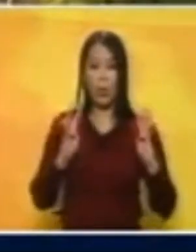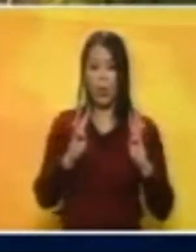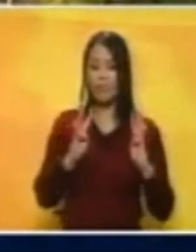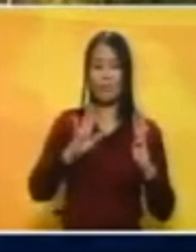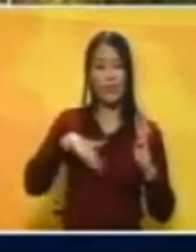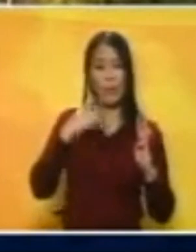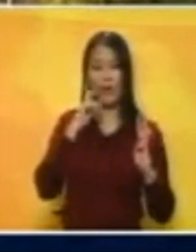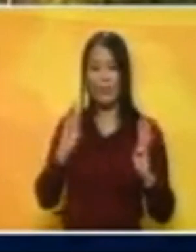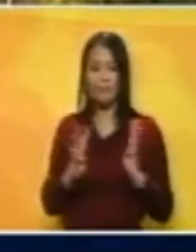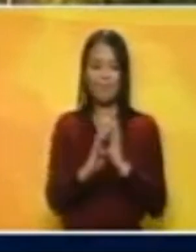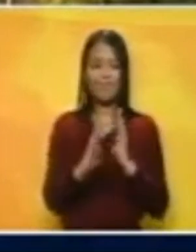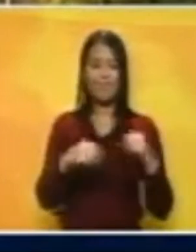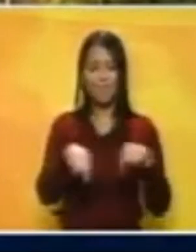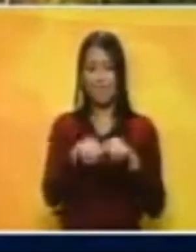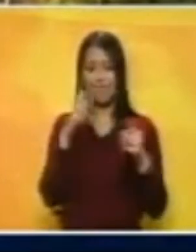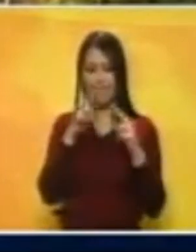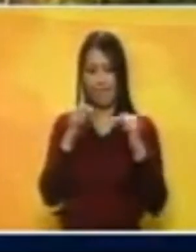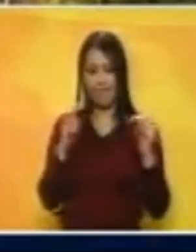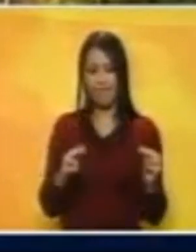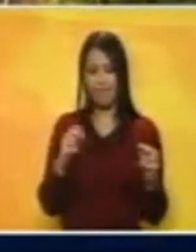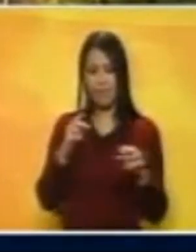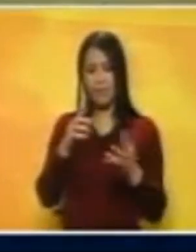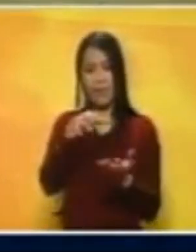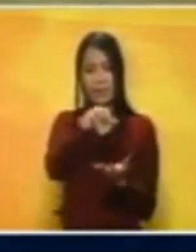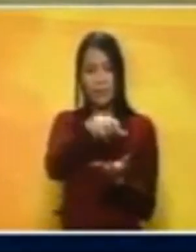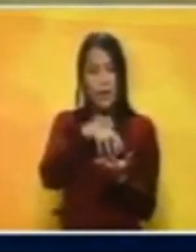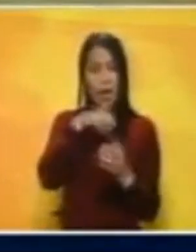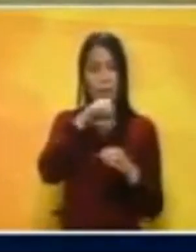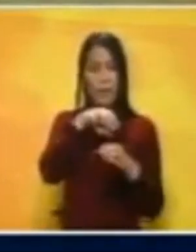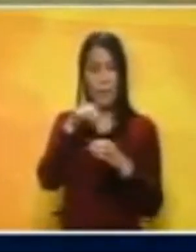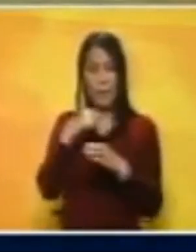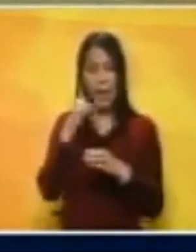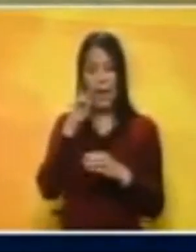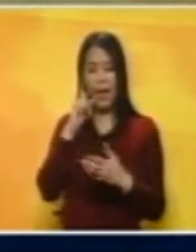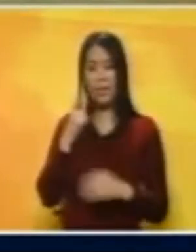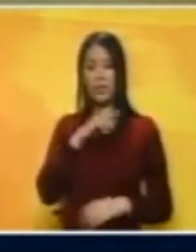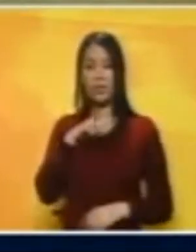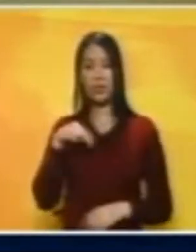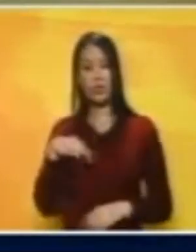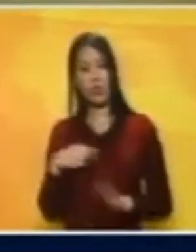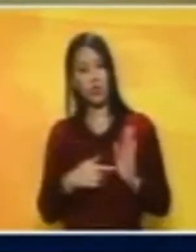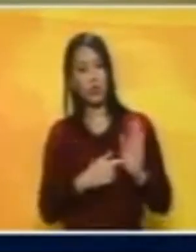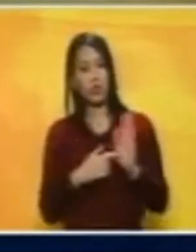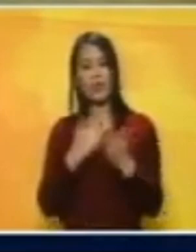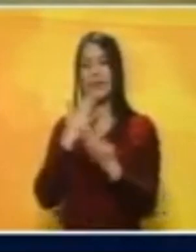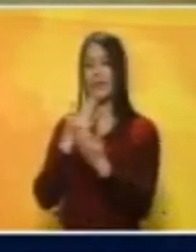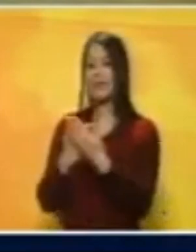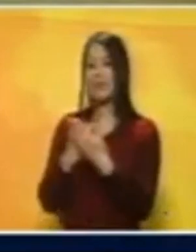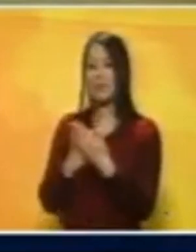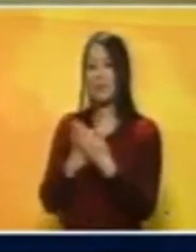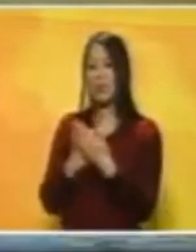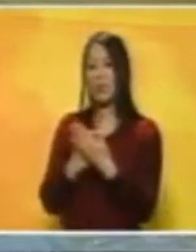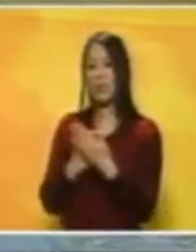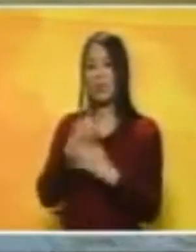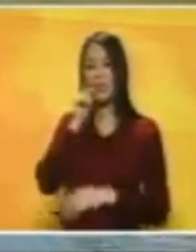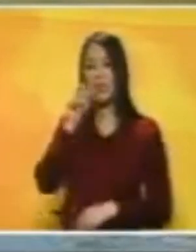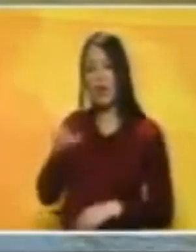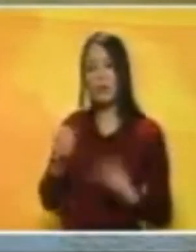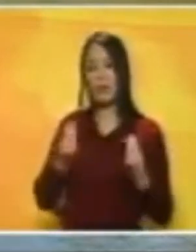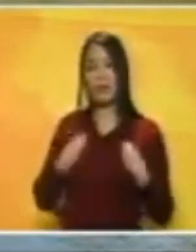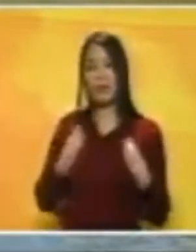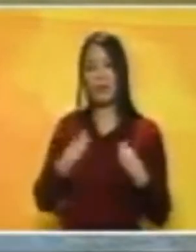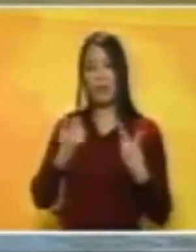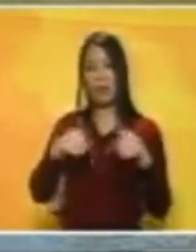una zona con vocación agrícola vamos a compartir con ustedes el testimonio de uno de los habitantes